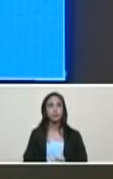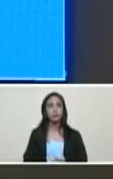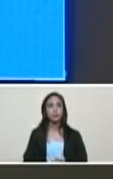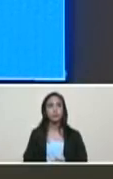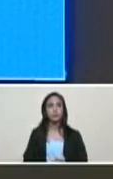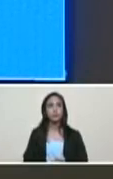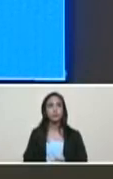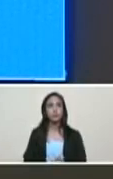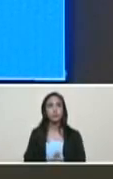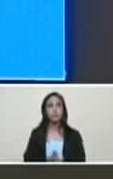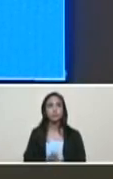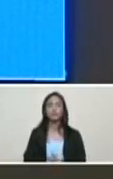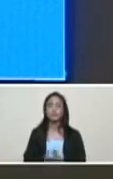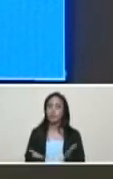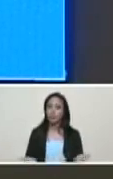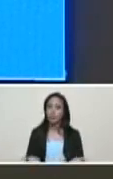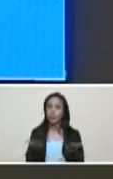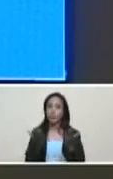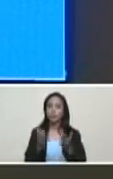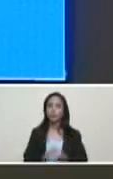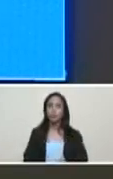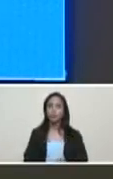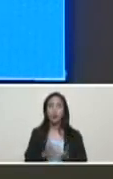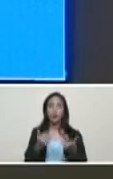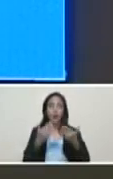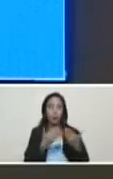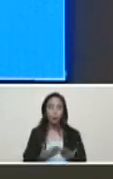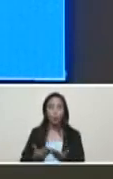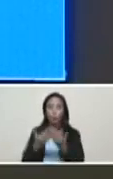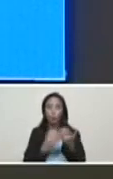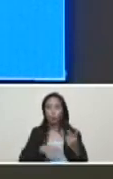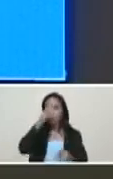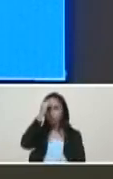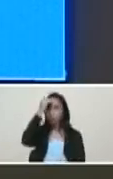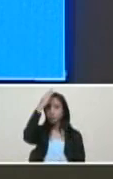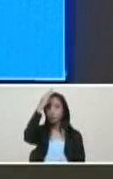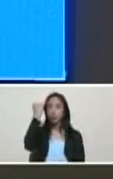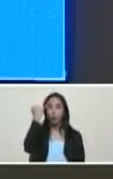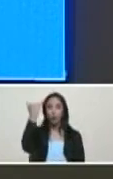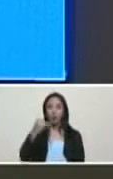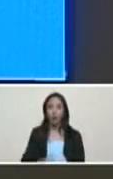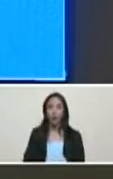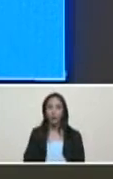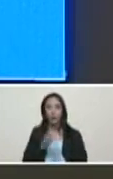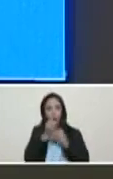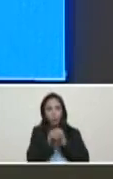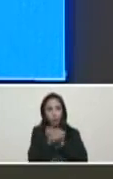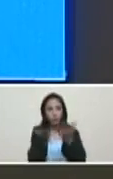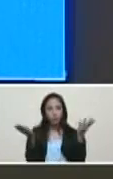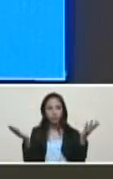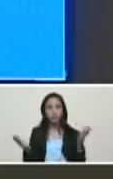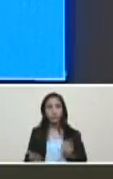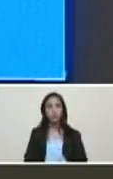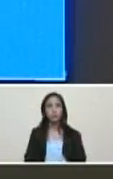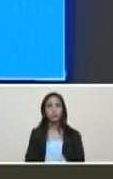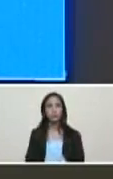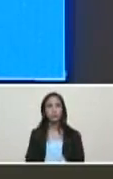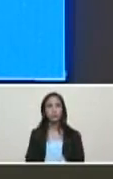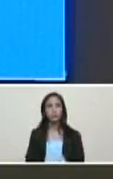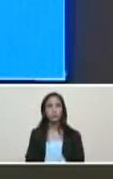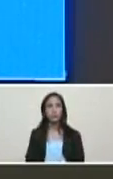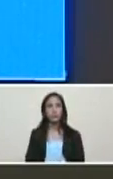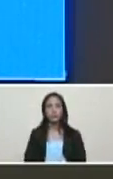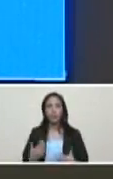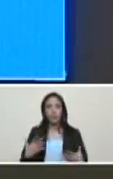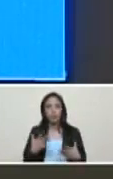hay que darle su sitio al estudio, al conocimiento, a la divulgación, a